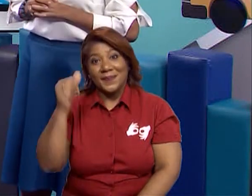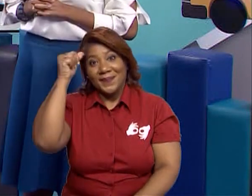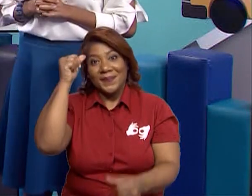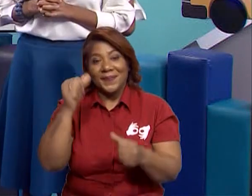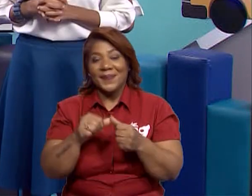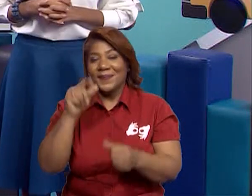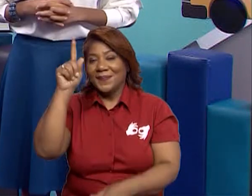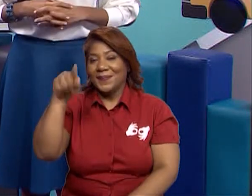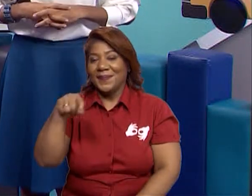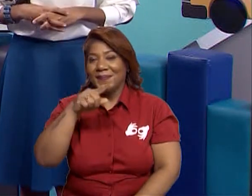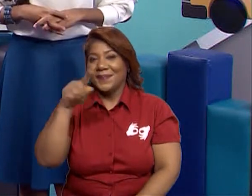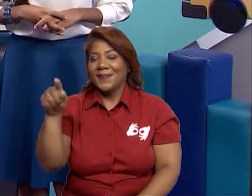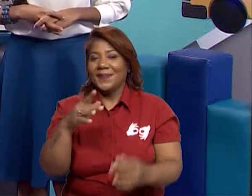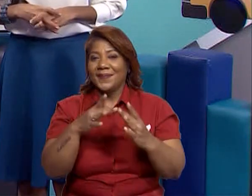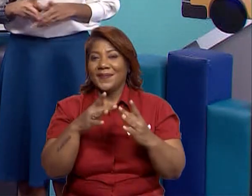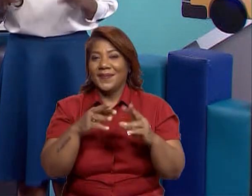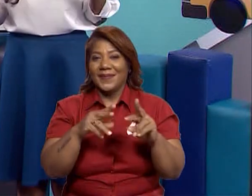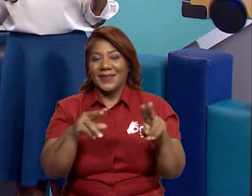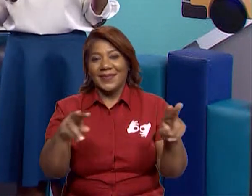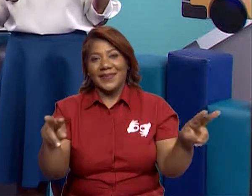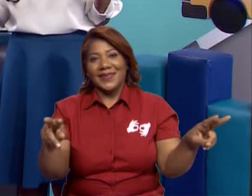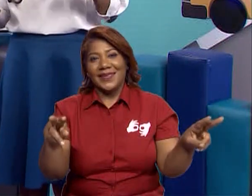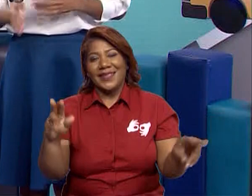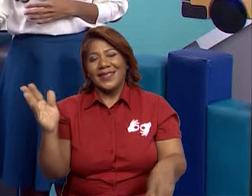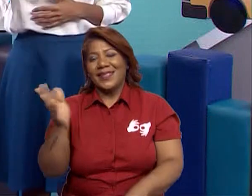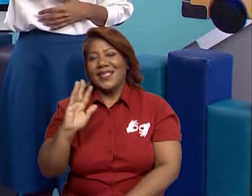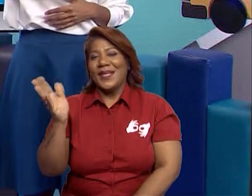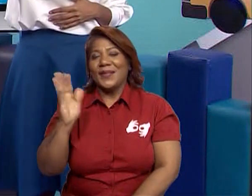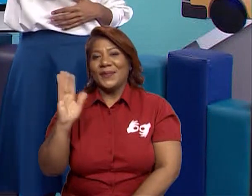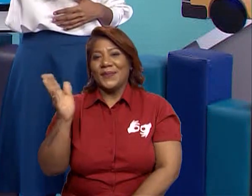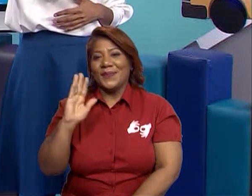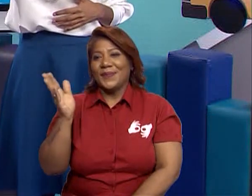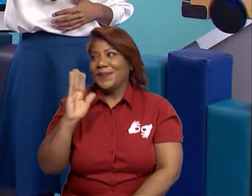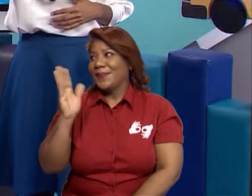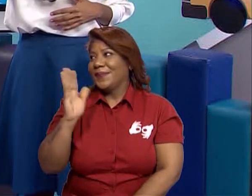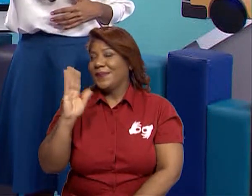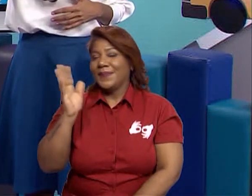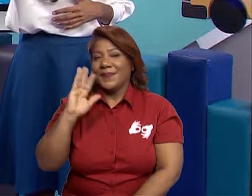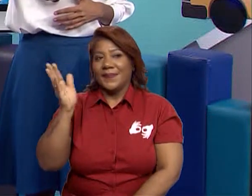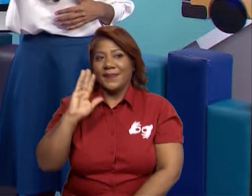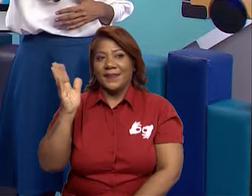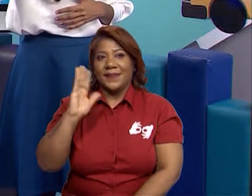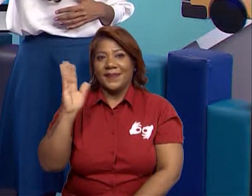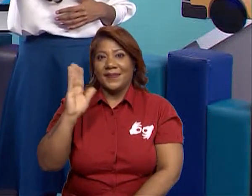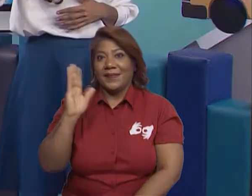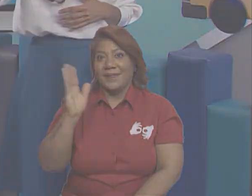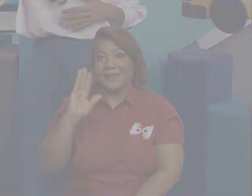Recuerda entonces que la estrella se conecta con la diversidad. ¡Chao! Chao, sólidos, sólidos.